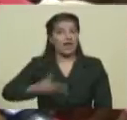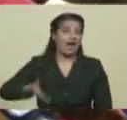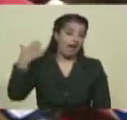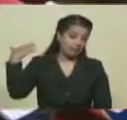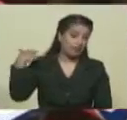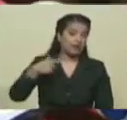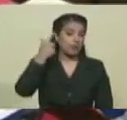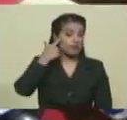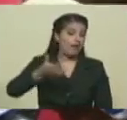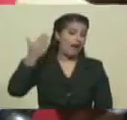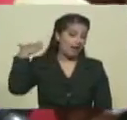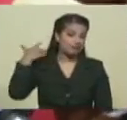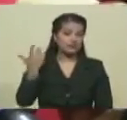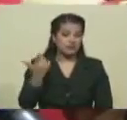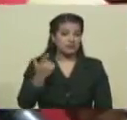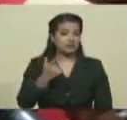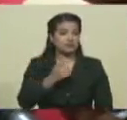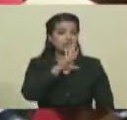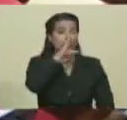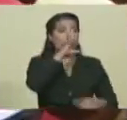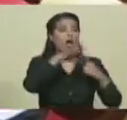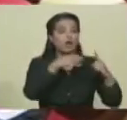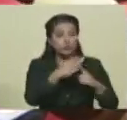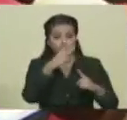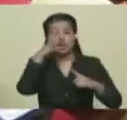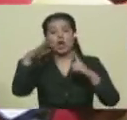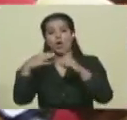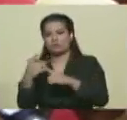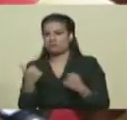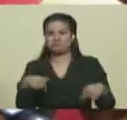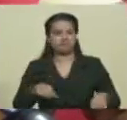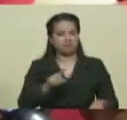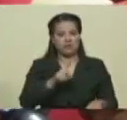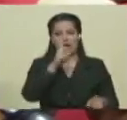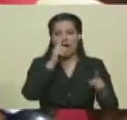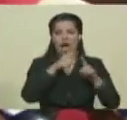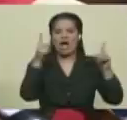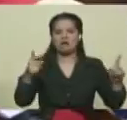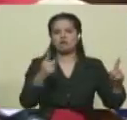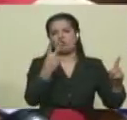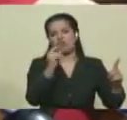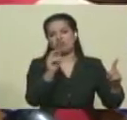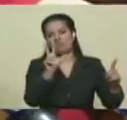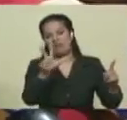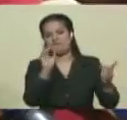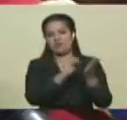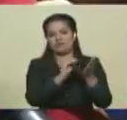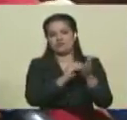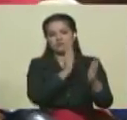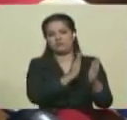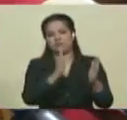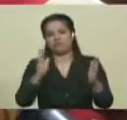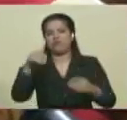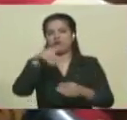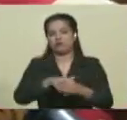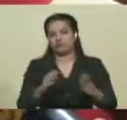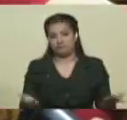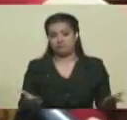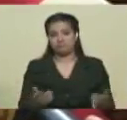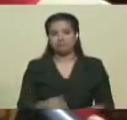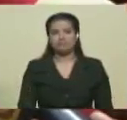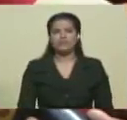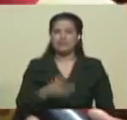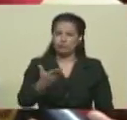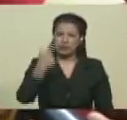a votar, solo el pueblo lo tomaba en cuenta para ir a votar, y no todo el pueblo. El que no sabía leer y escribir no tenía derecho a ir a votar porque no aparecía. Es bueno